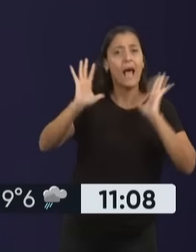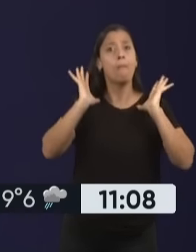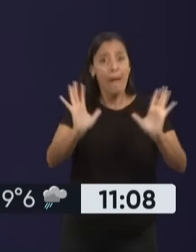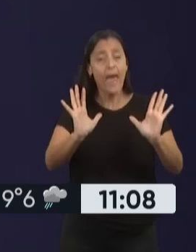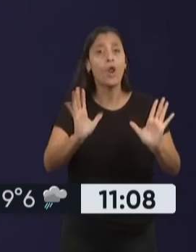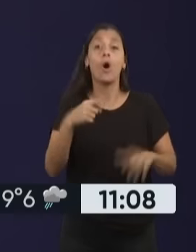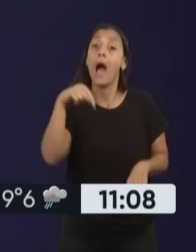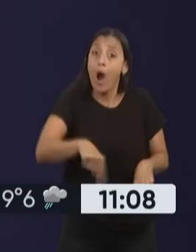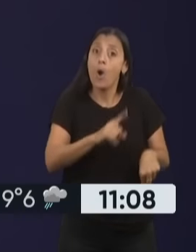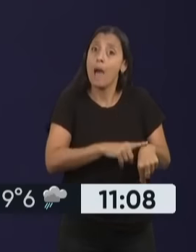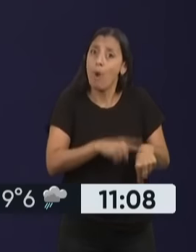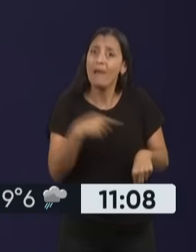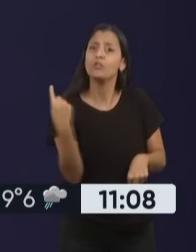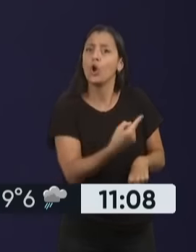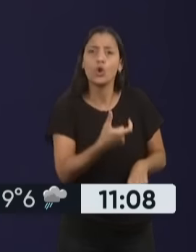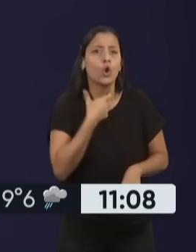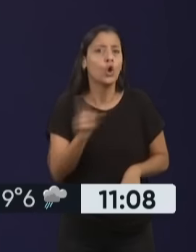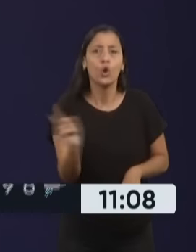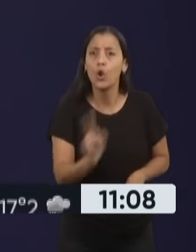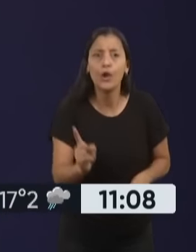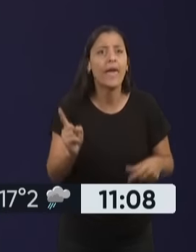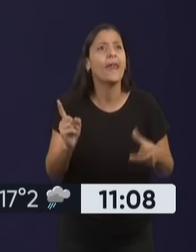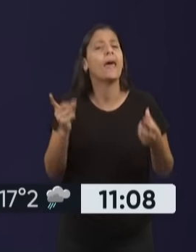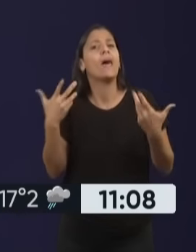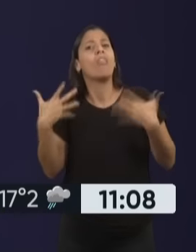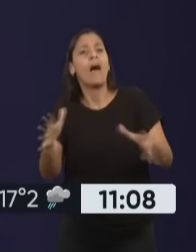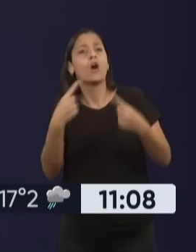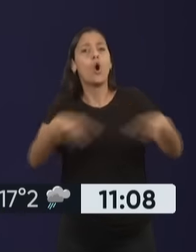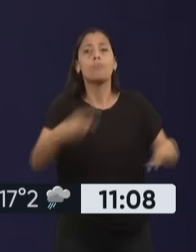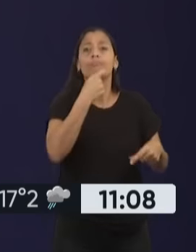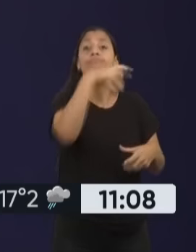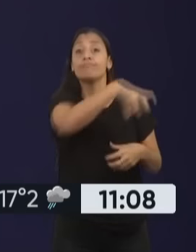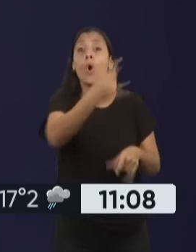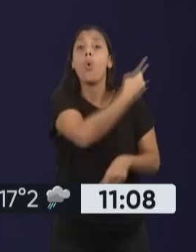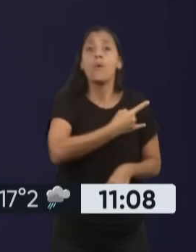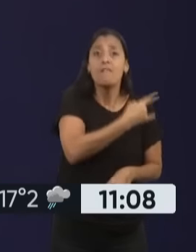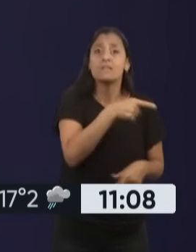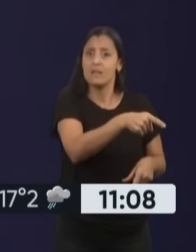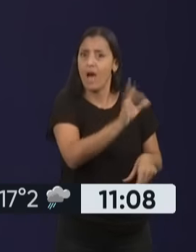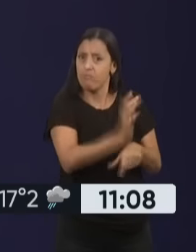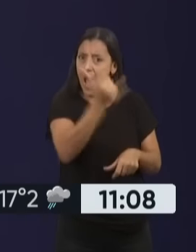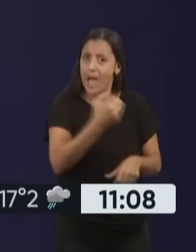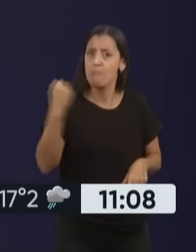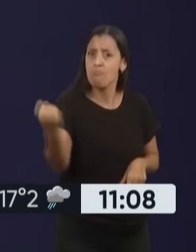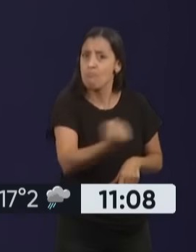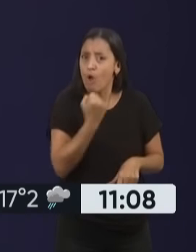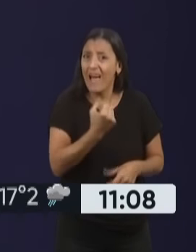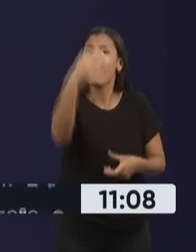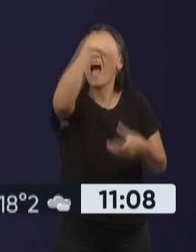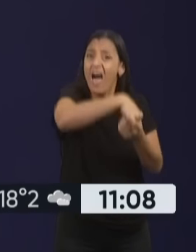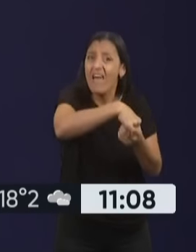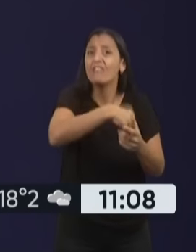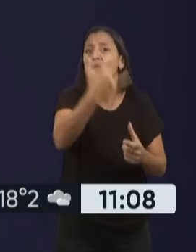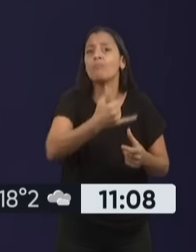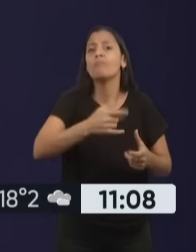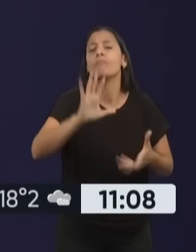estamos de querer permitir que este tipo de lugares como son las universidades y con la importancia que revisten sean usadas por